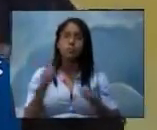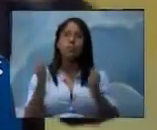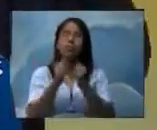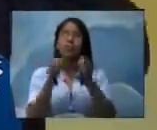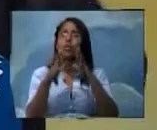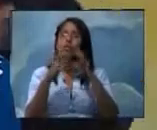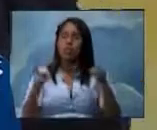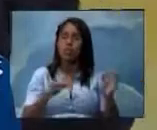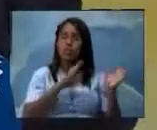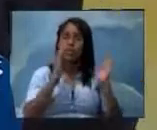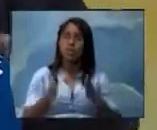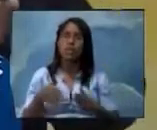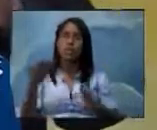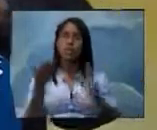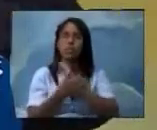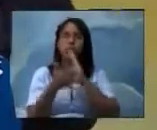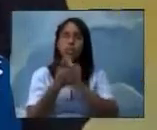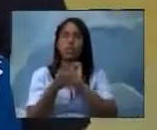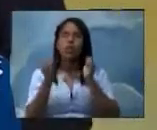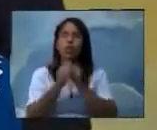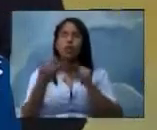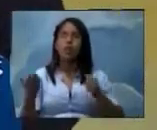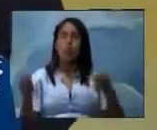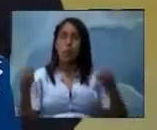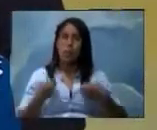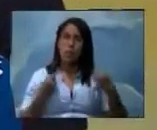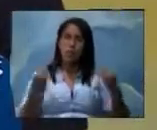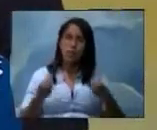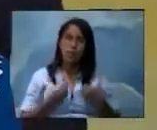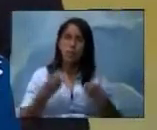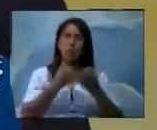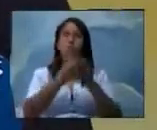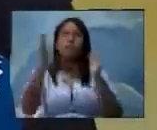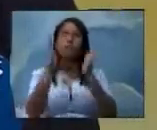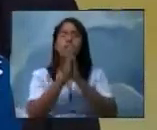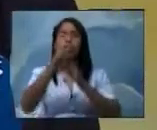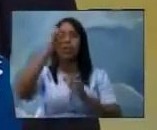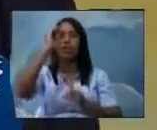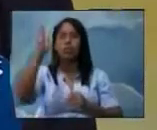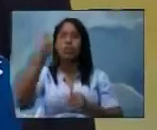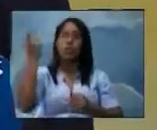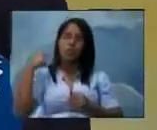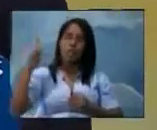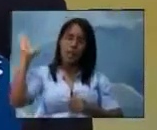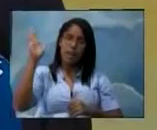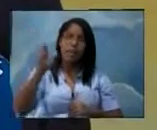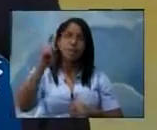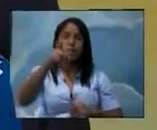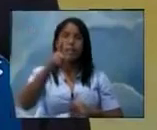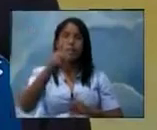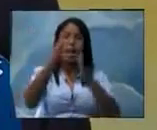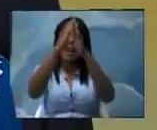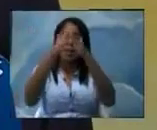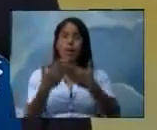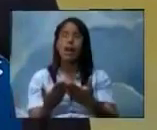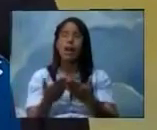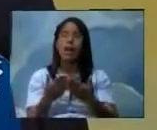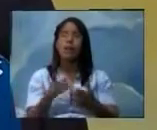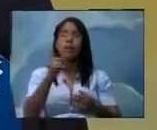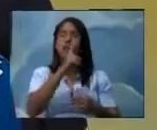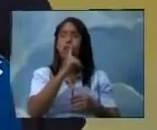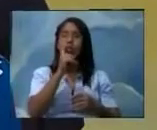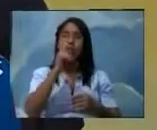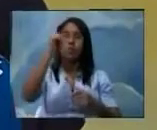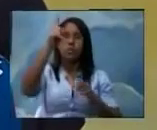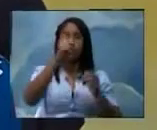suceder con los evangélicos, qué va a suceder con los que vivimos consagrado a Dios. Tiene que venir a la escritura en